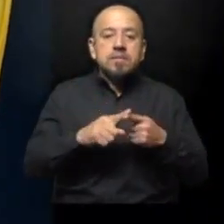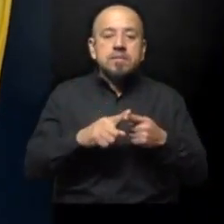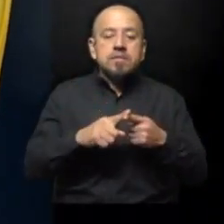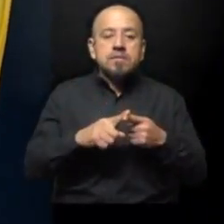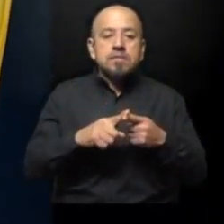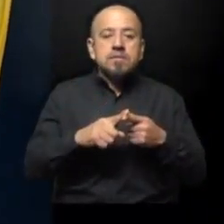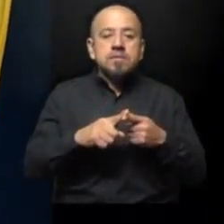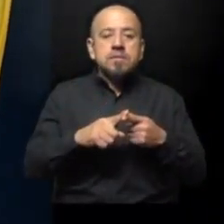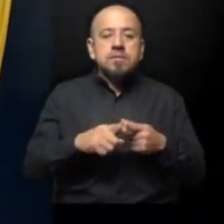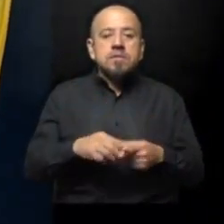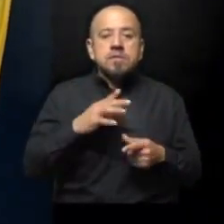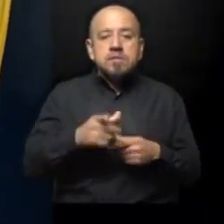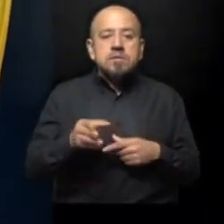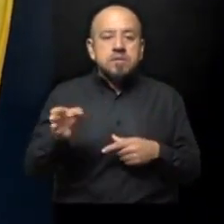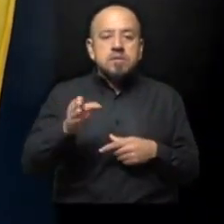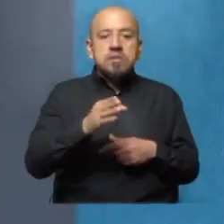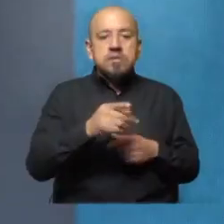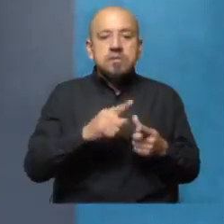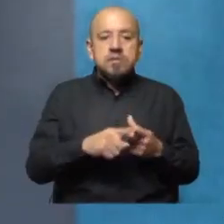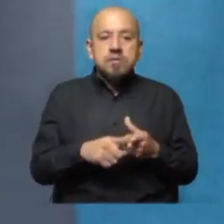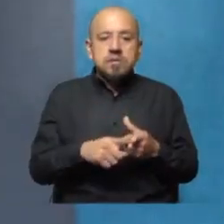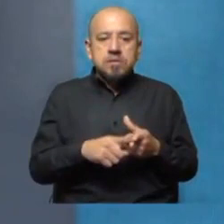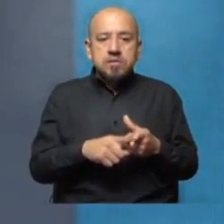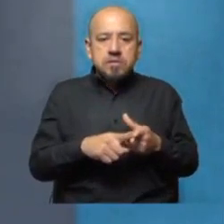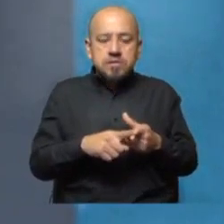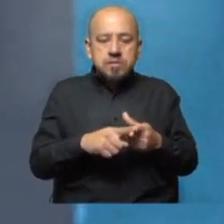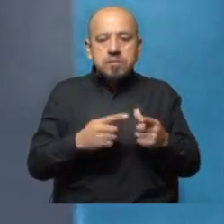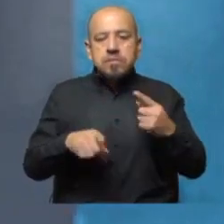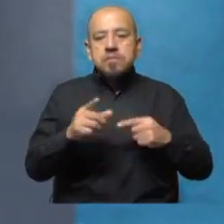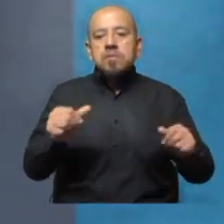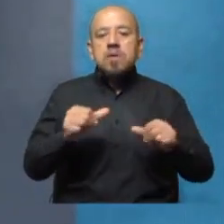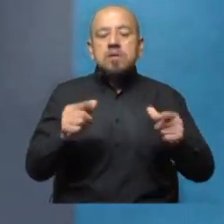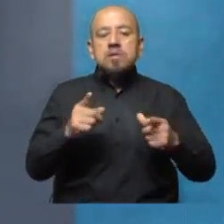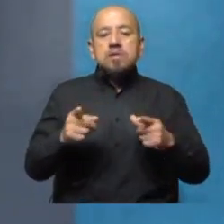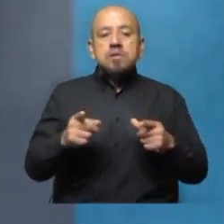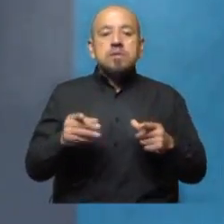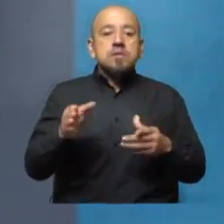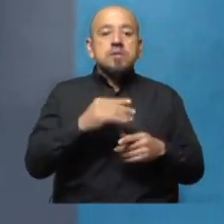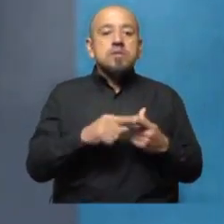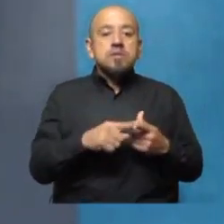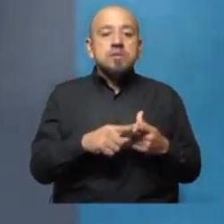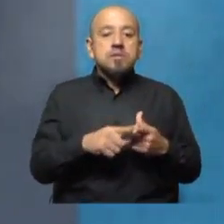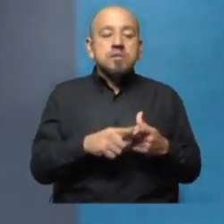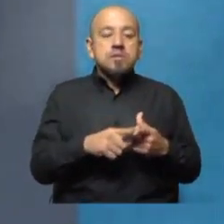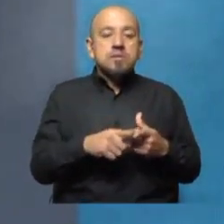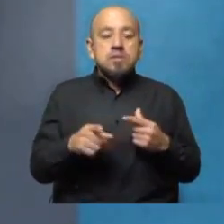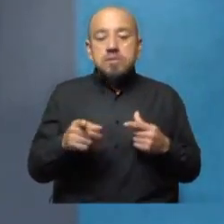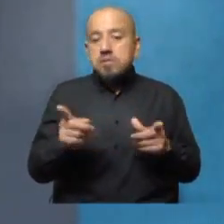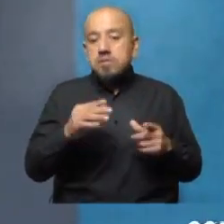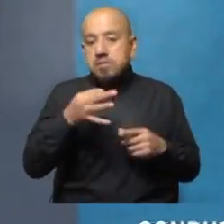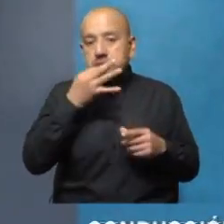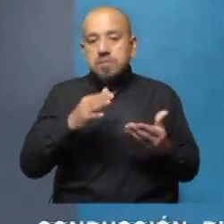tener gira por el uruguay si voy a hacer una gira que todavía ni siquiera usted lo anuncie